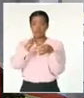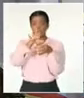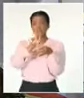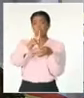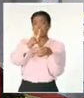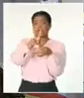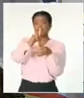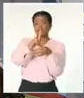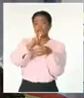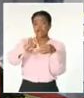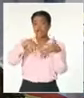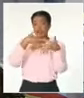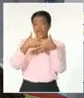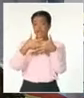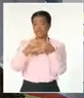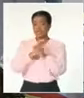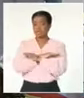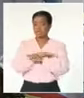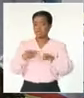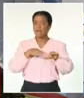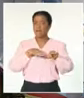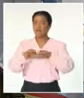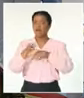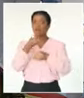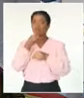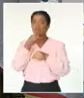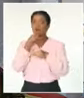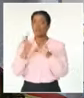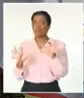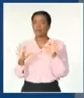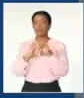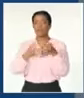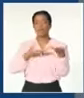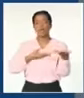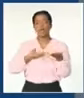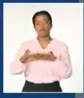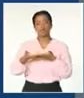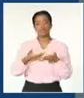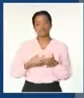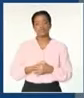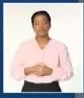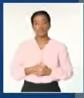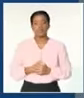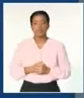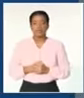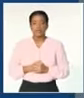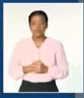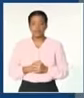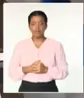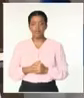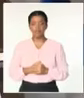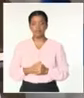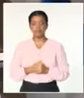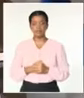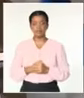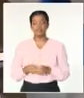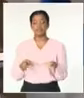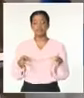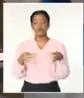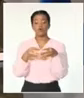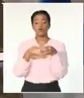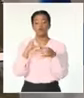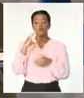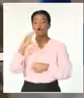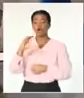exportadoras listas para hacer negocios con sus pares en la región. La delegación colombiana Expo Aladi suma también a